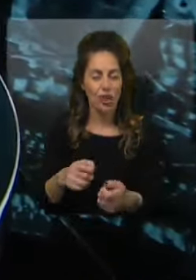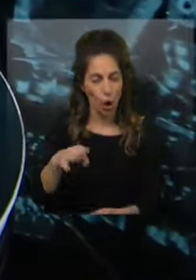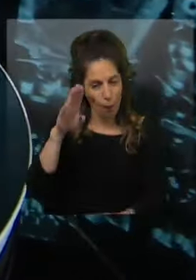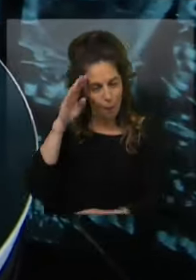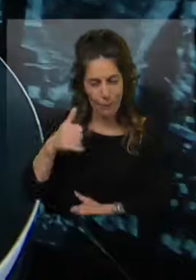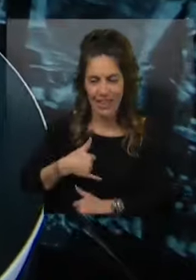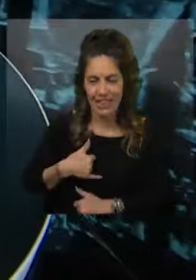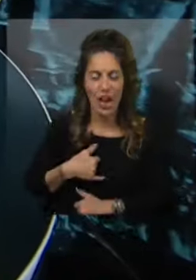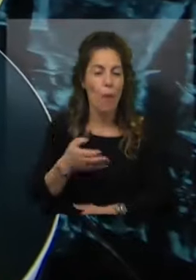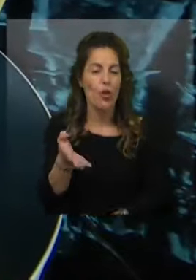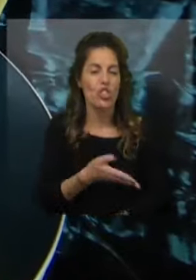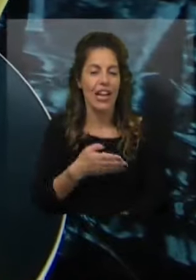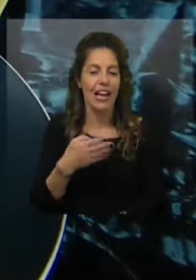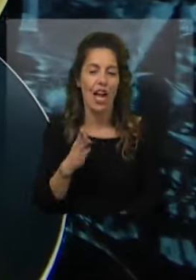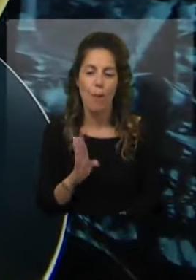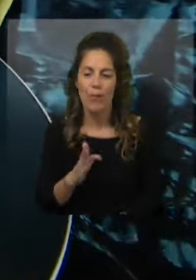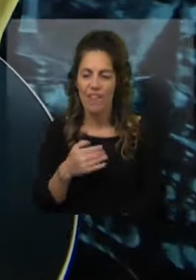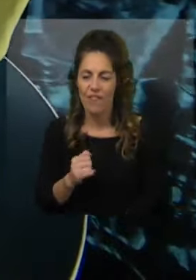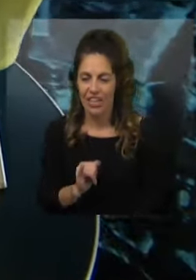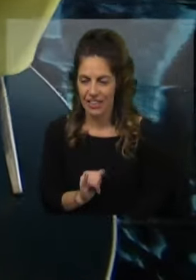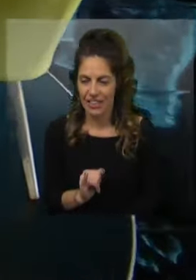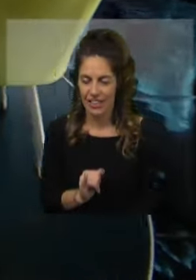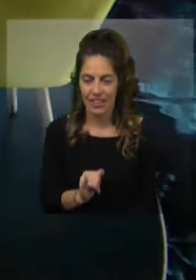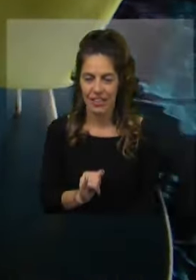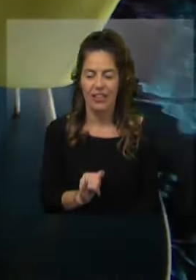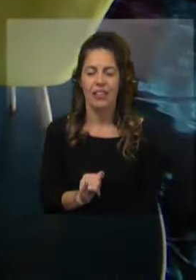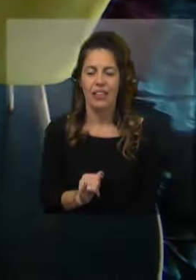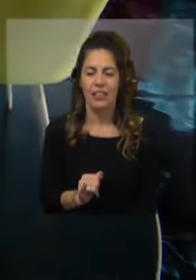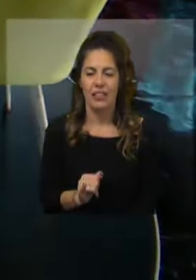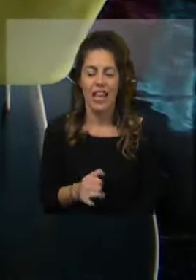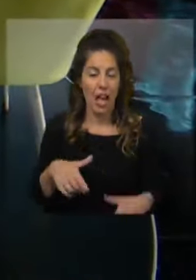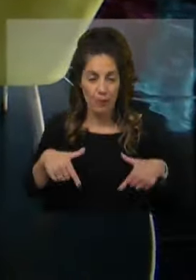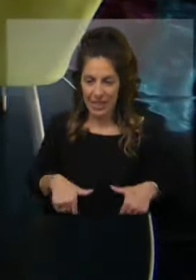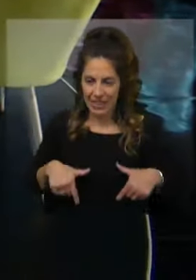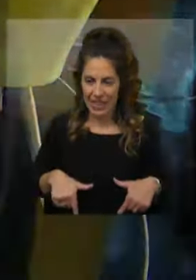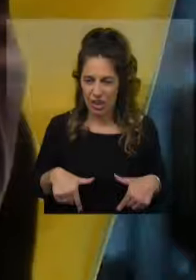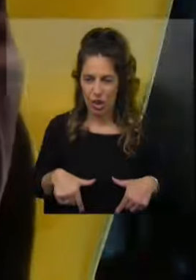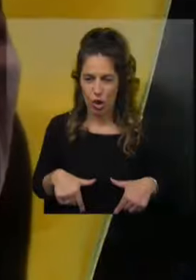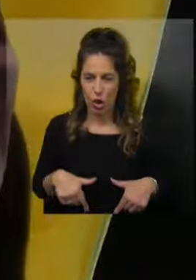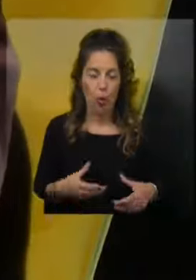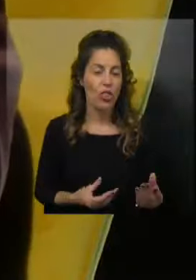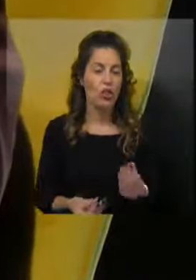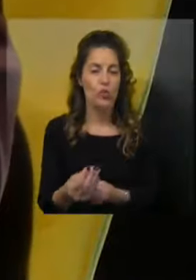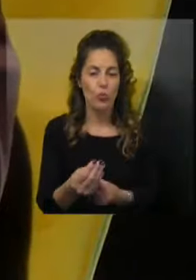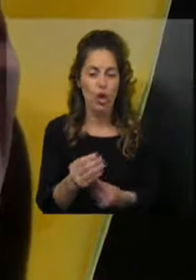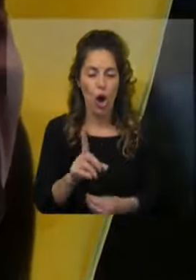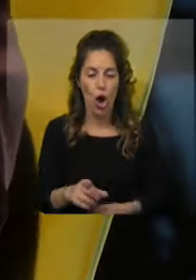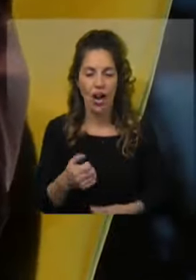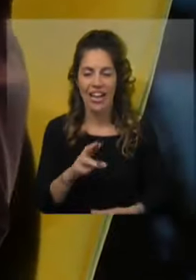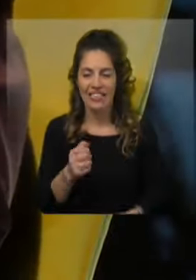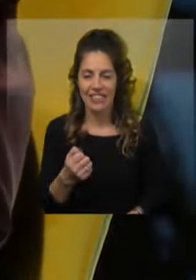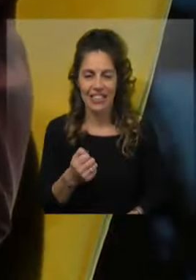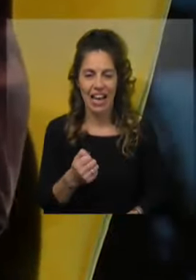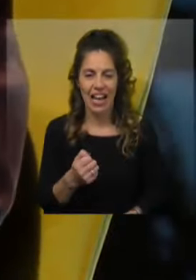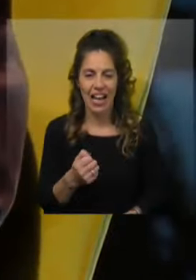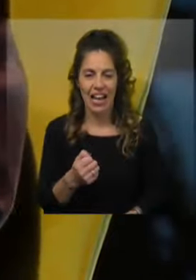del pbi este y eh el ministro cuando asumió García dijo que Uruguay no podía ir